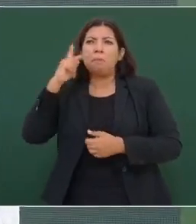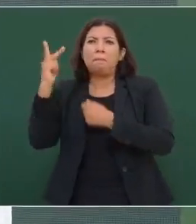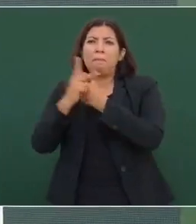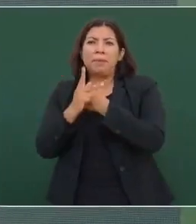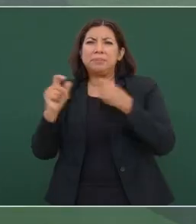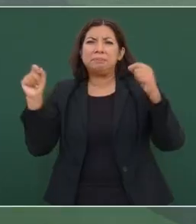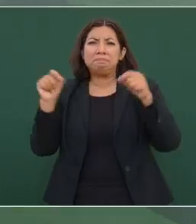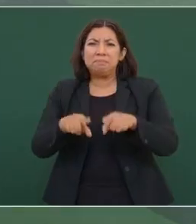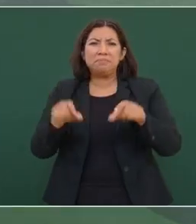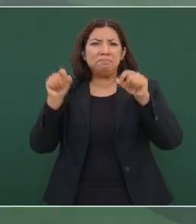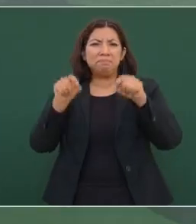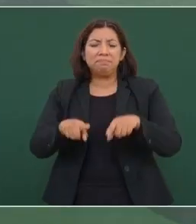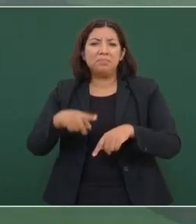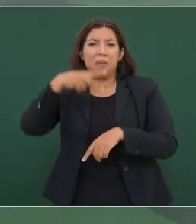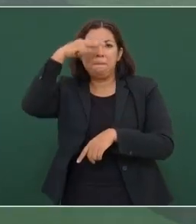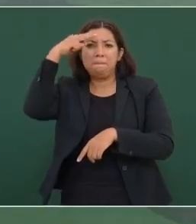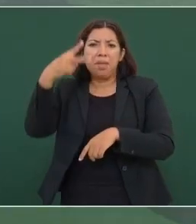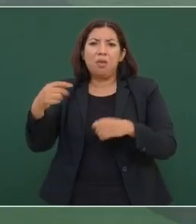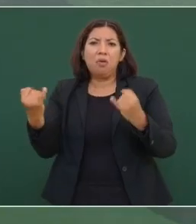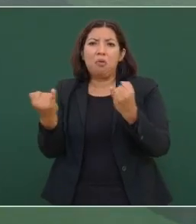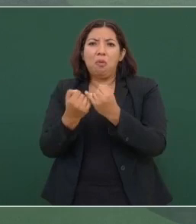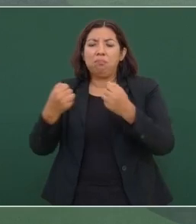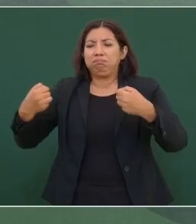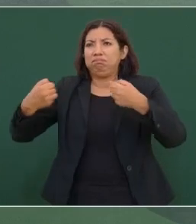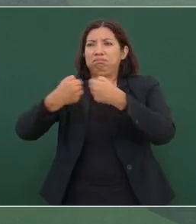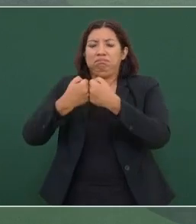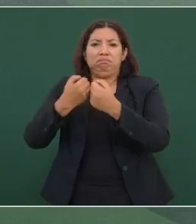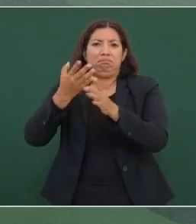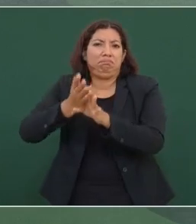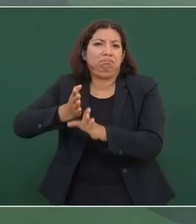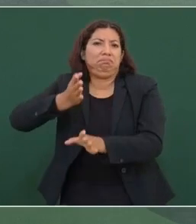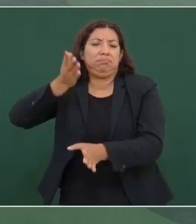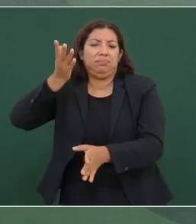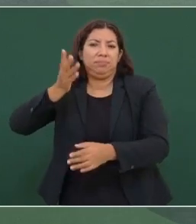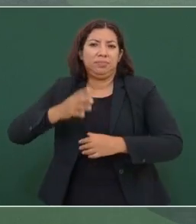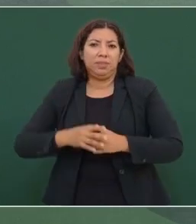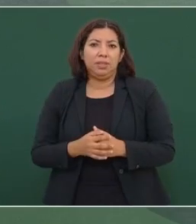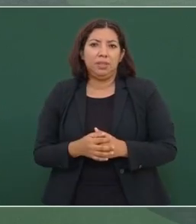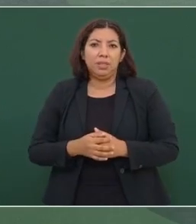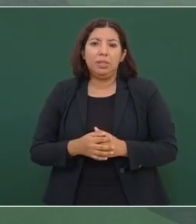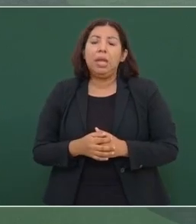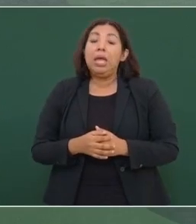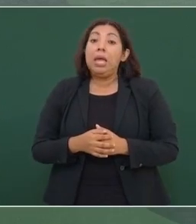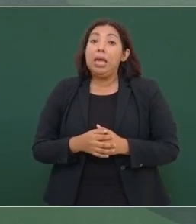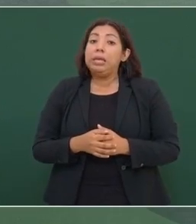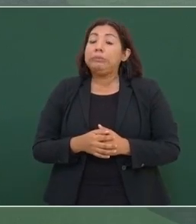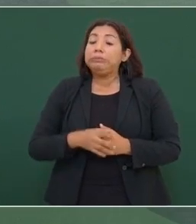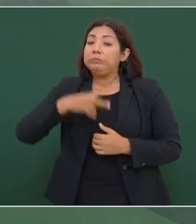también, que en Palacio las cosas caminan despacio.